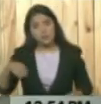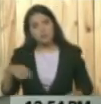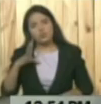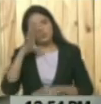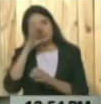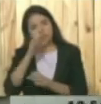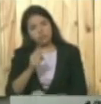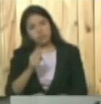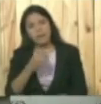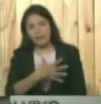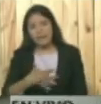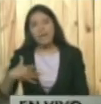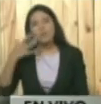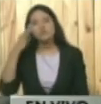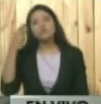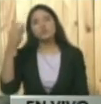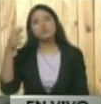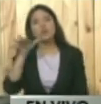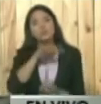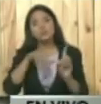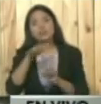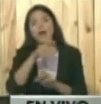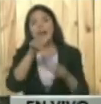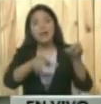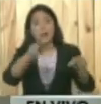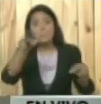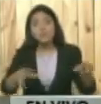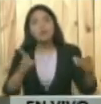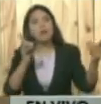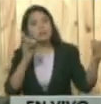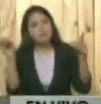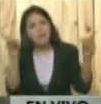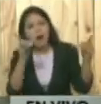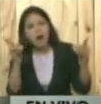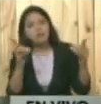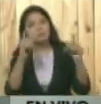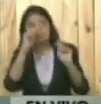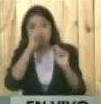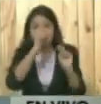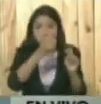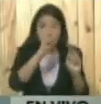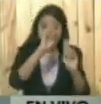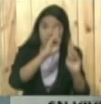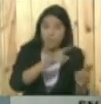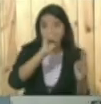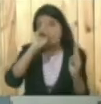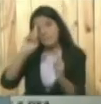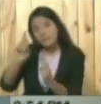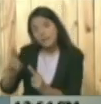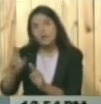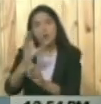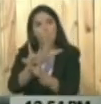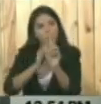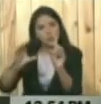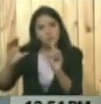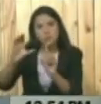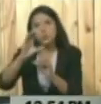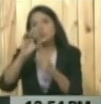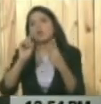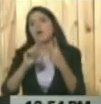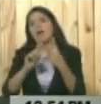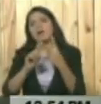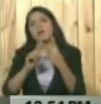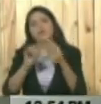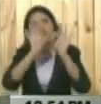profundamente. Si queremos soñar en una civilización humana que dialogue y se respete mutuamente desde su cultura, desde sus